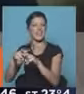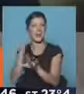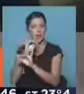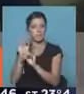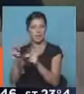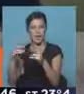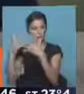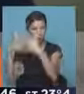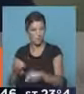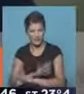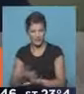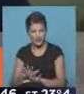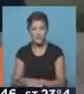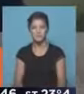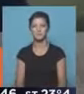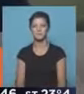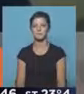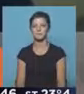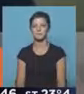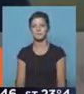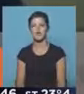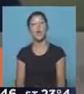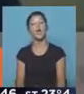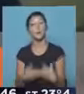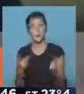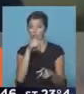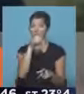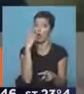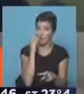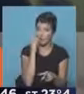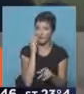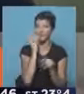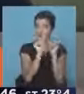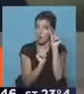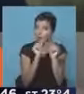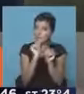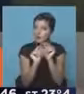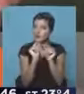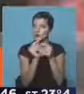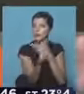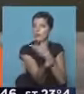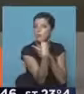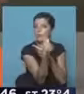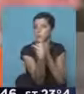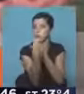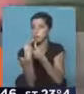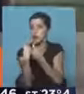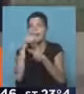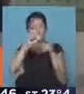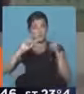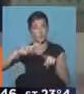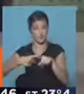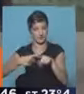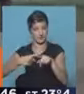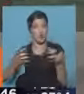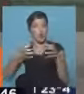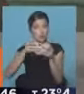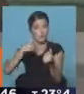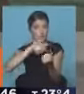creo que por algo este tipo se está reuniendo de políticos del estable finalmente no está poniendo así o no vamos a decir